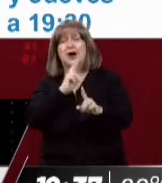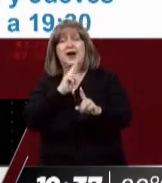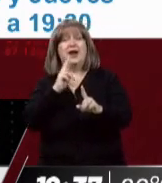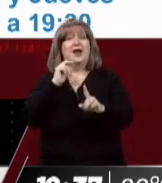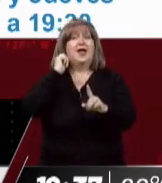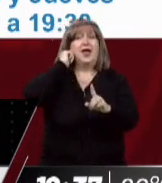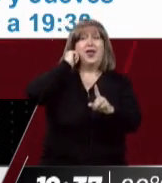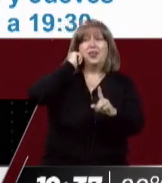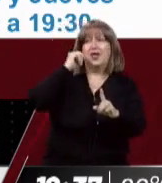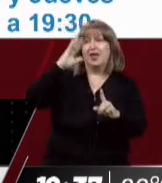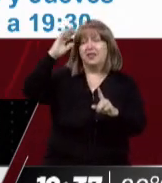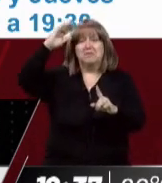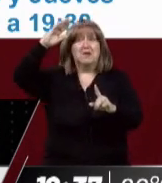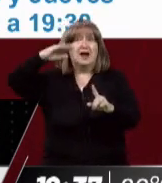religión.